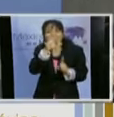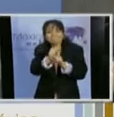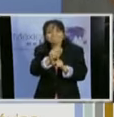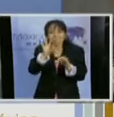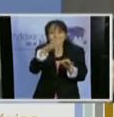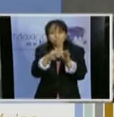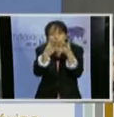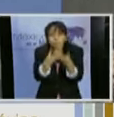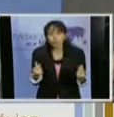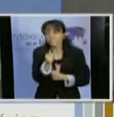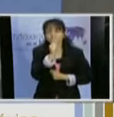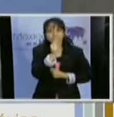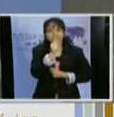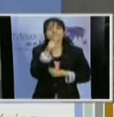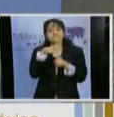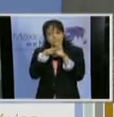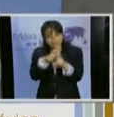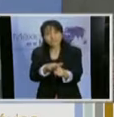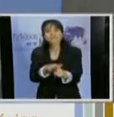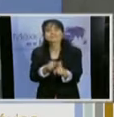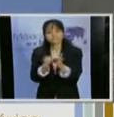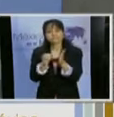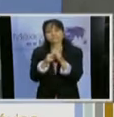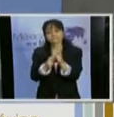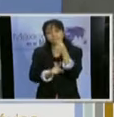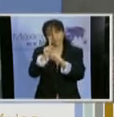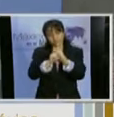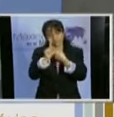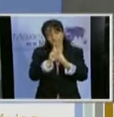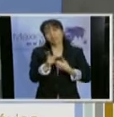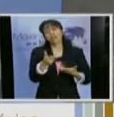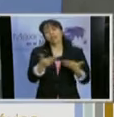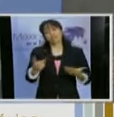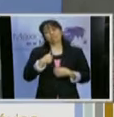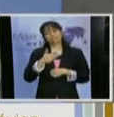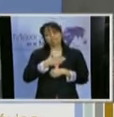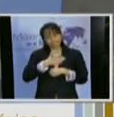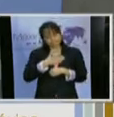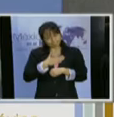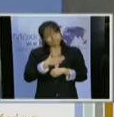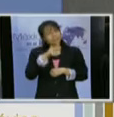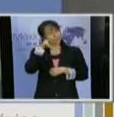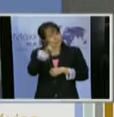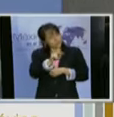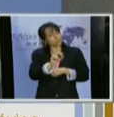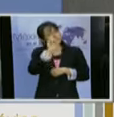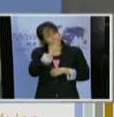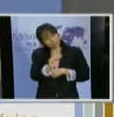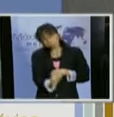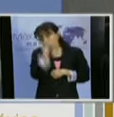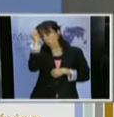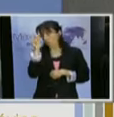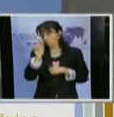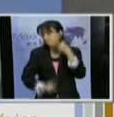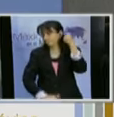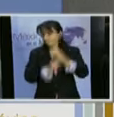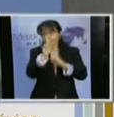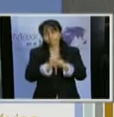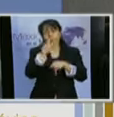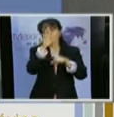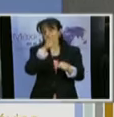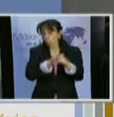para nosotros, para organizaciones como nosotros en relación a ODM, es la inequidad. Uno de los principales compromisos de